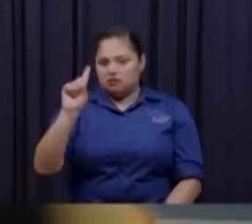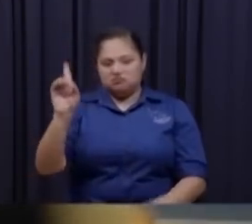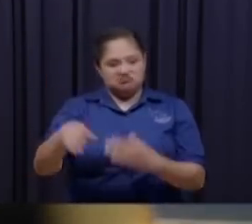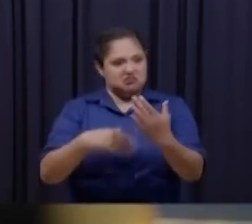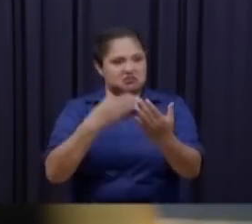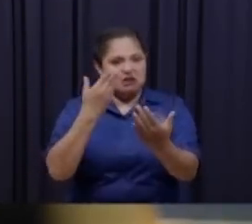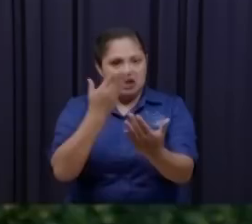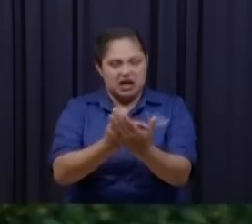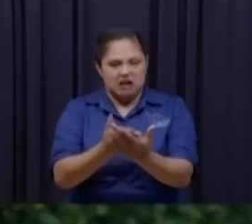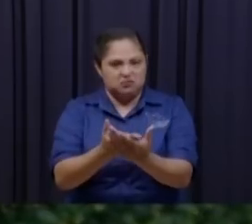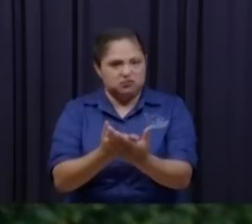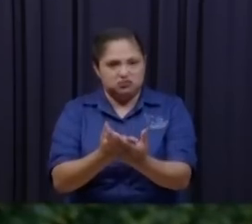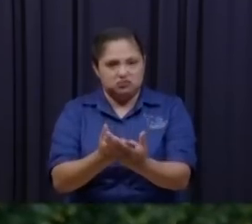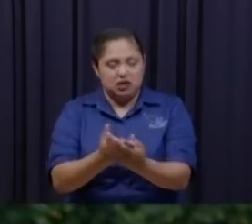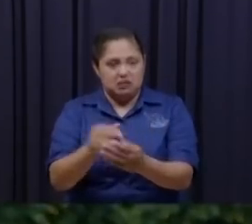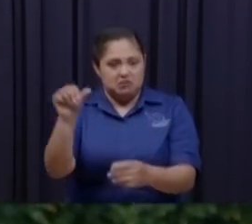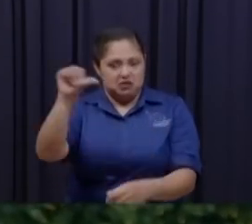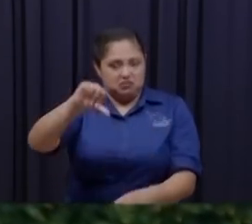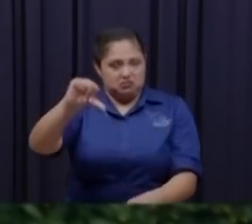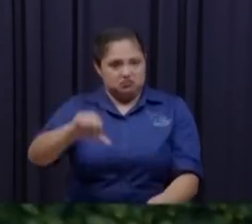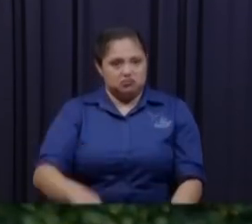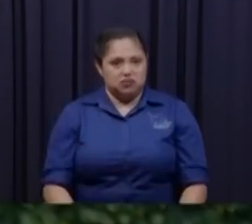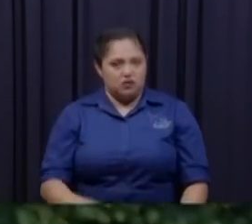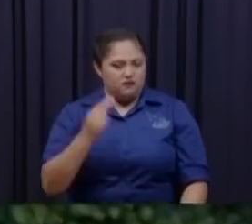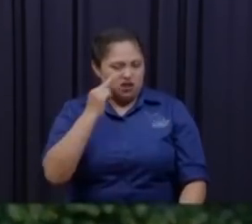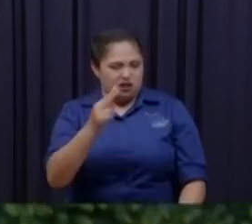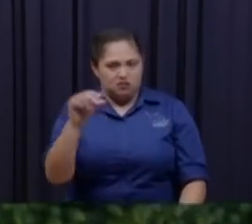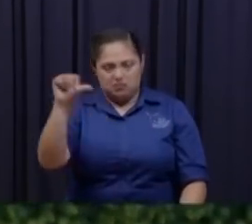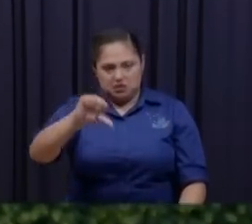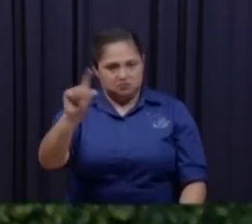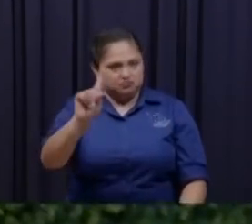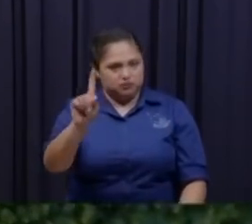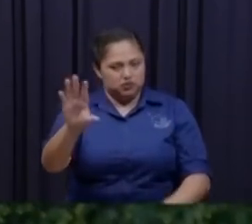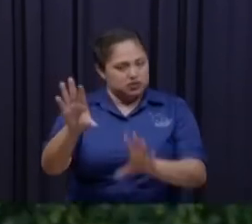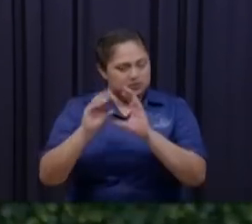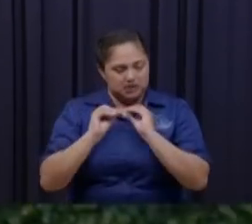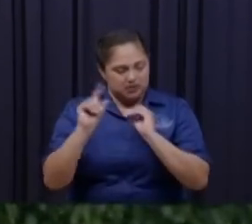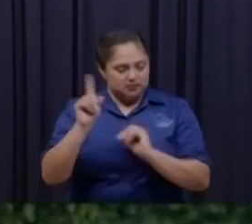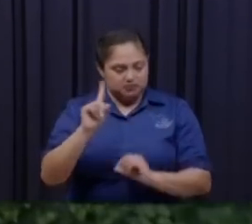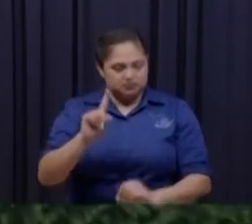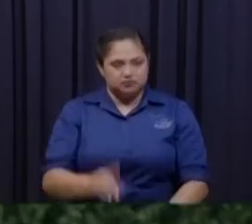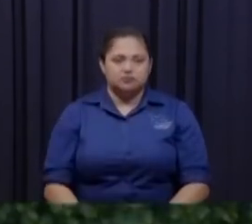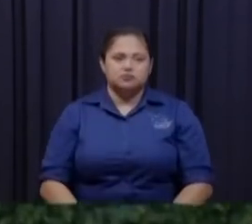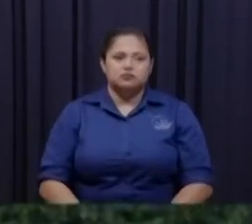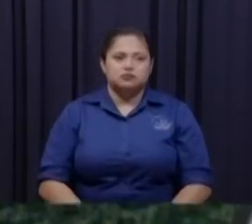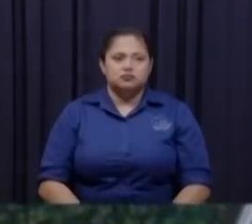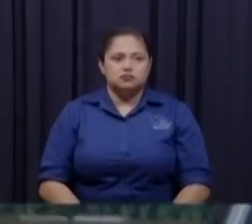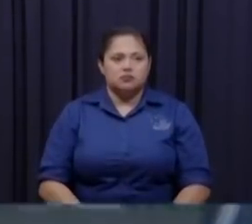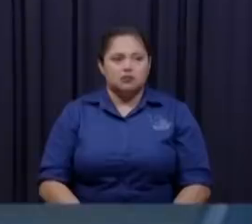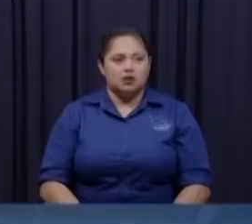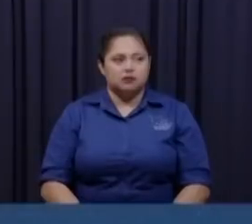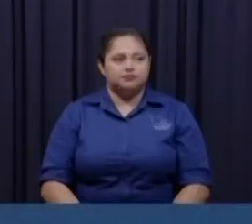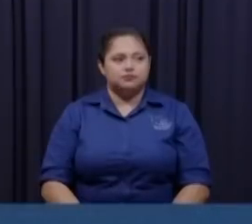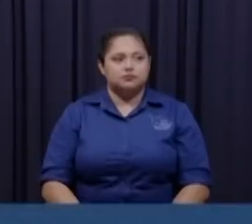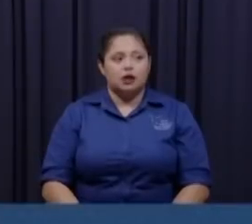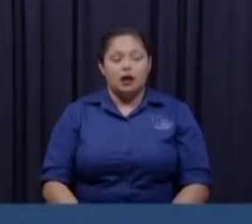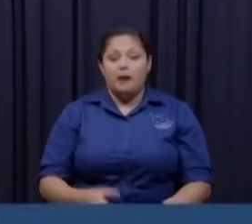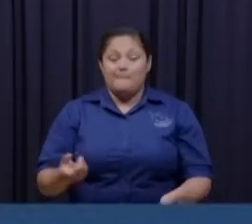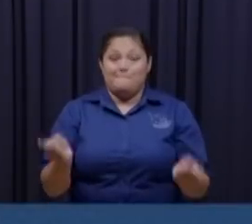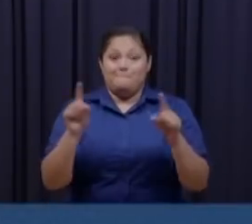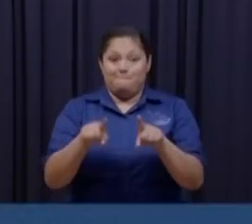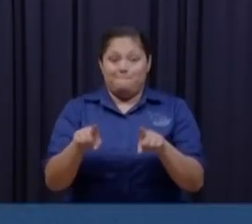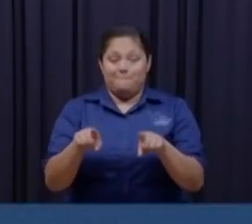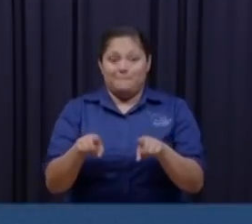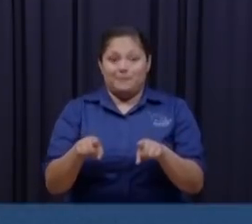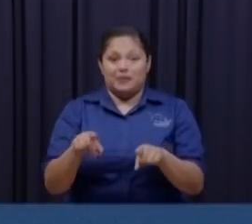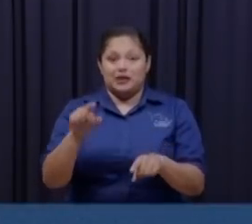maldición. Entonces dice acá, vamos a ver, lo voy a leer en varias versiones: pero sucederá que si no